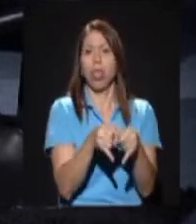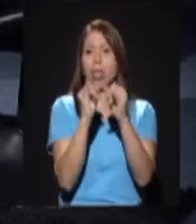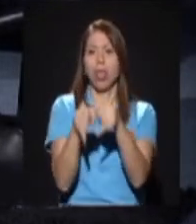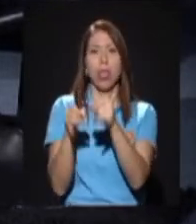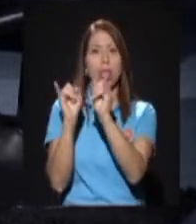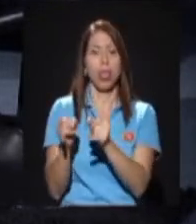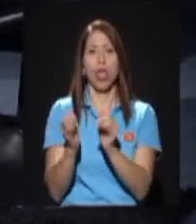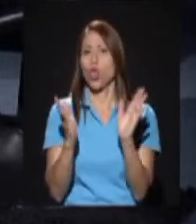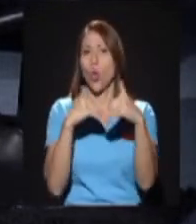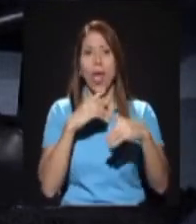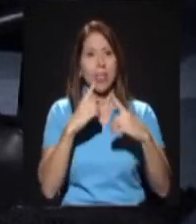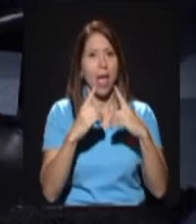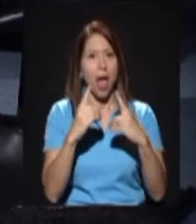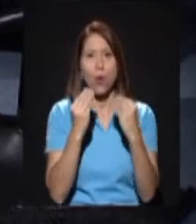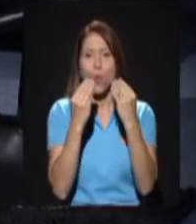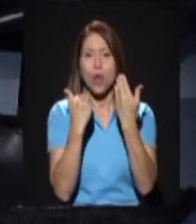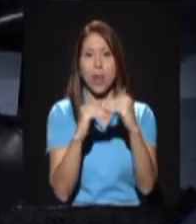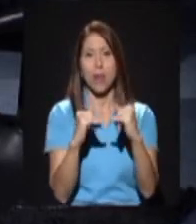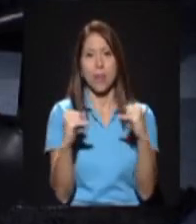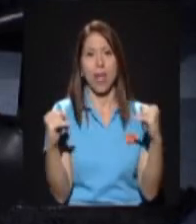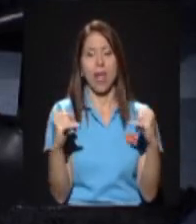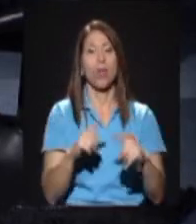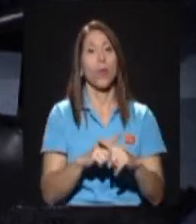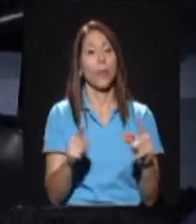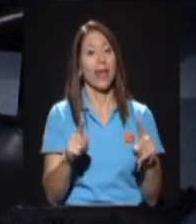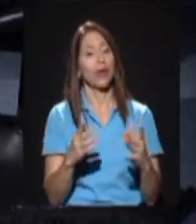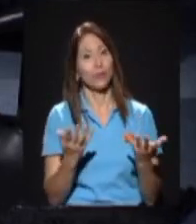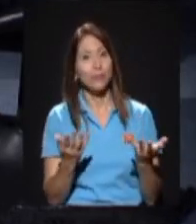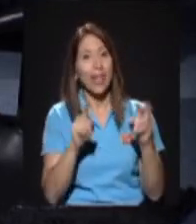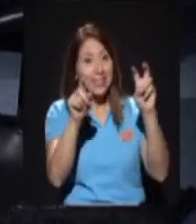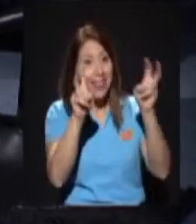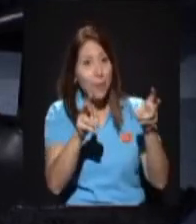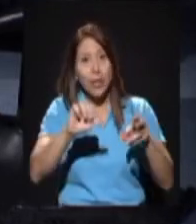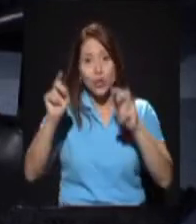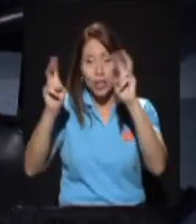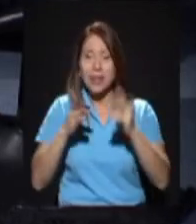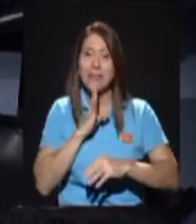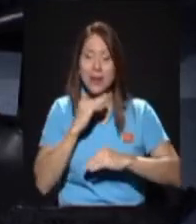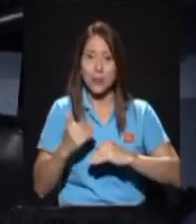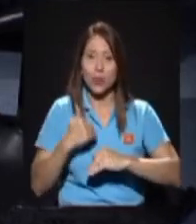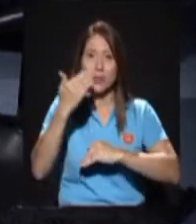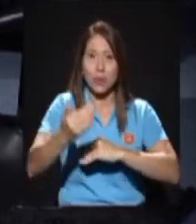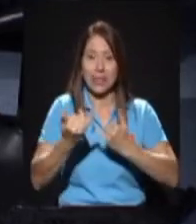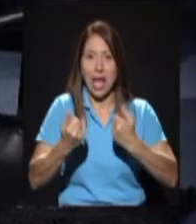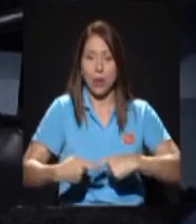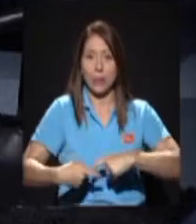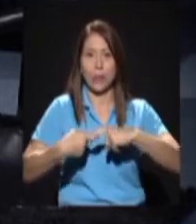limitado, pero ese tema y otros los conversaremos una vez que el canal nos invite a hacerlo.